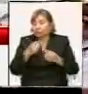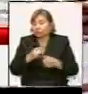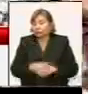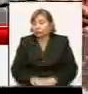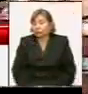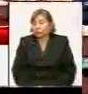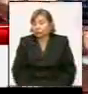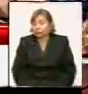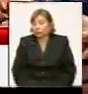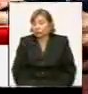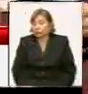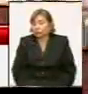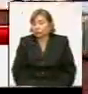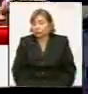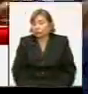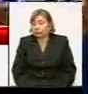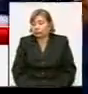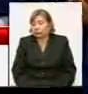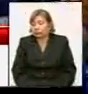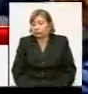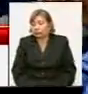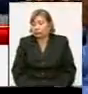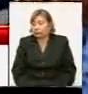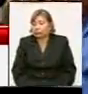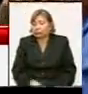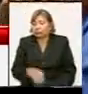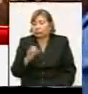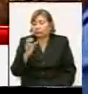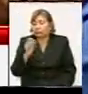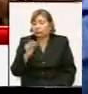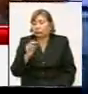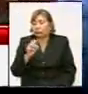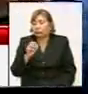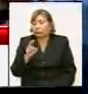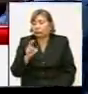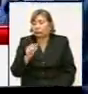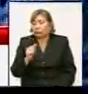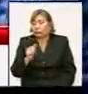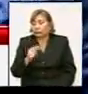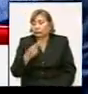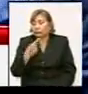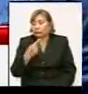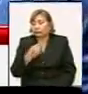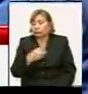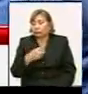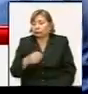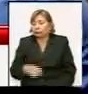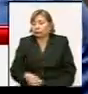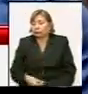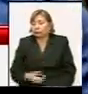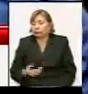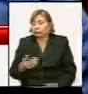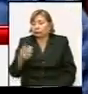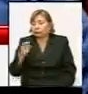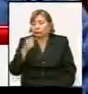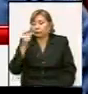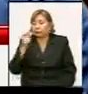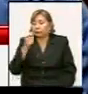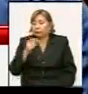interrupción. Muchinita, en el caso de Honduras, no de Haití, sino de Honduras también, y el presidente, en la época de Alan García,